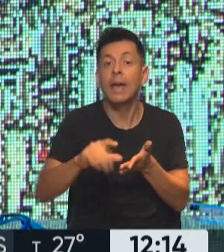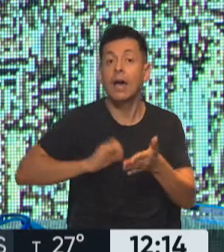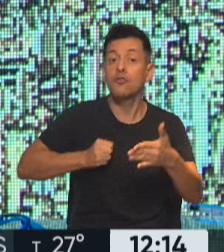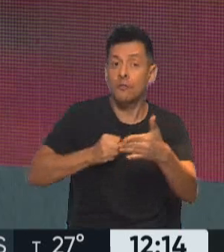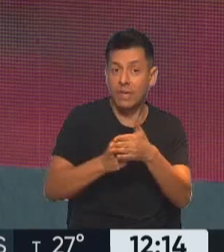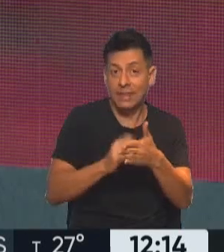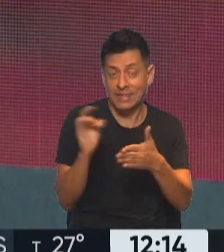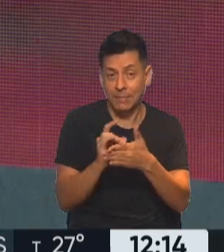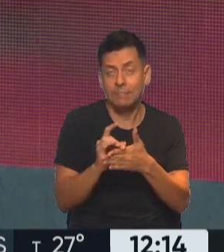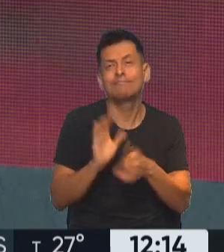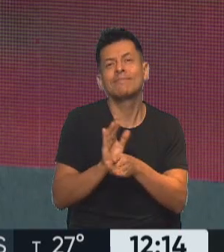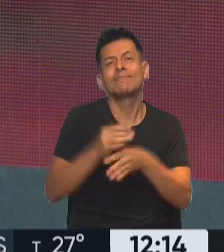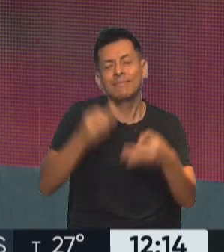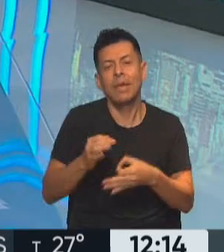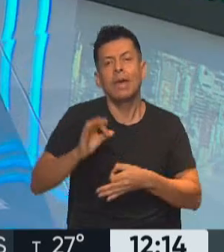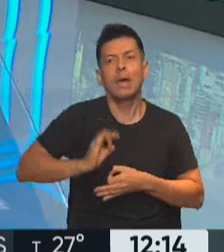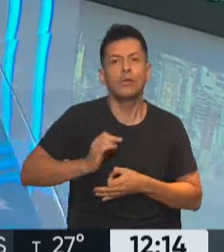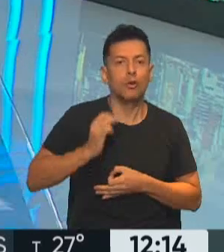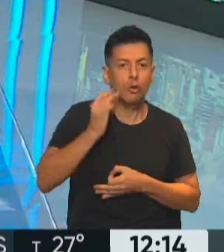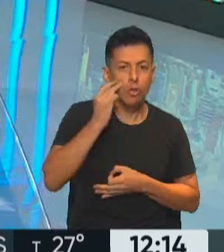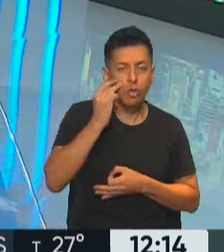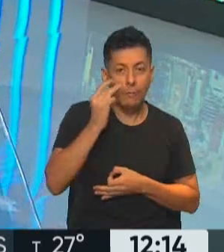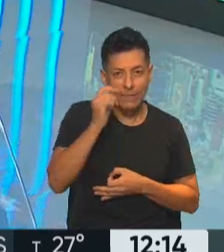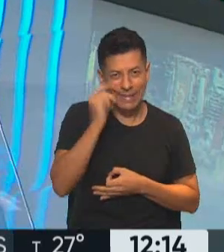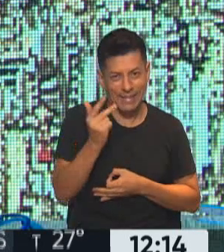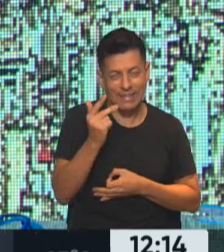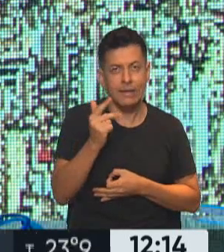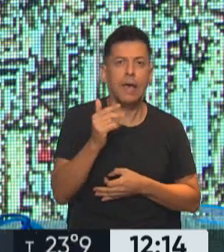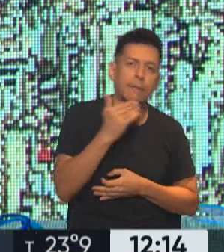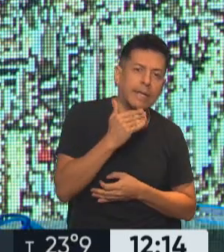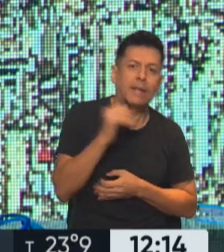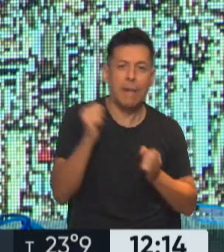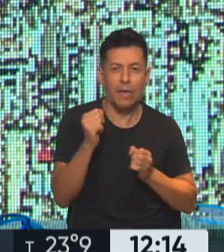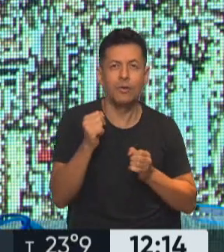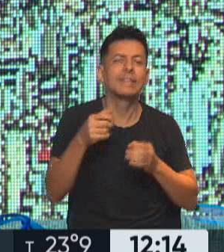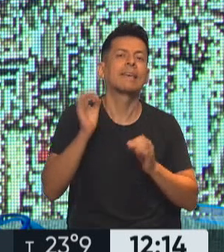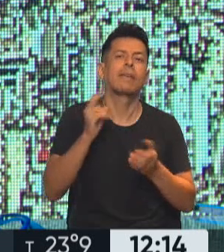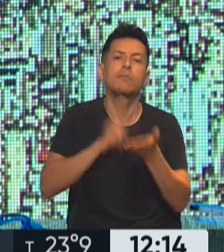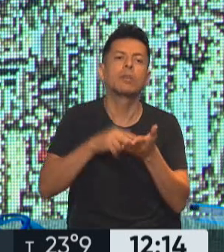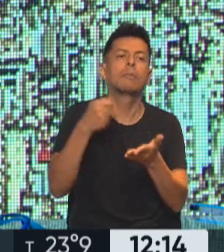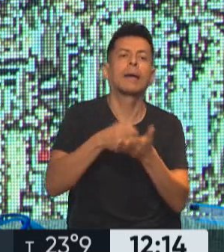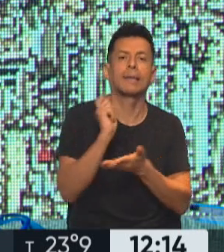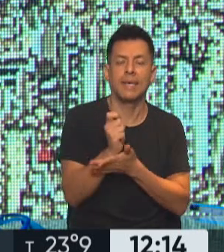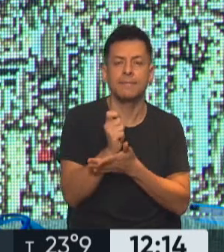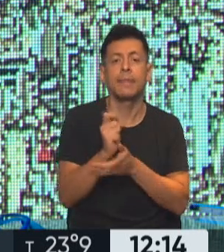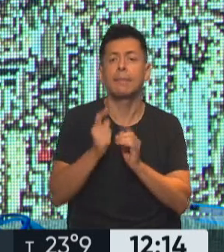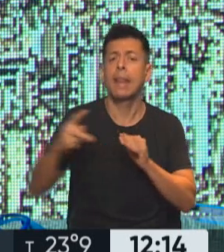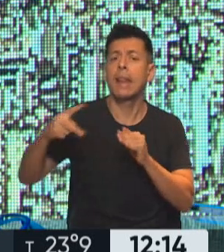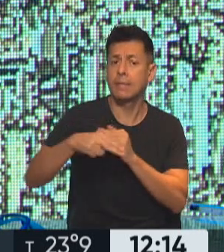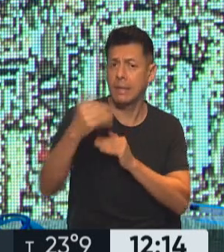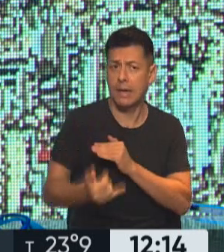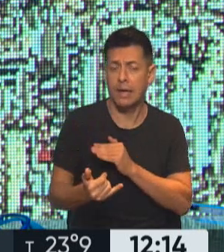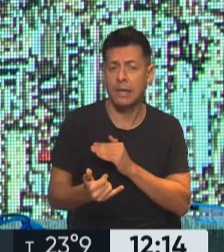sea, en 2023 se aplicaría. Y a partir de abril-mayo del 2023 recién van a estar esa información, esos balances. También se le puso un límite en cuanto